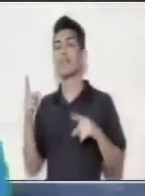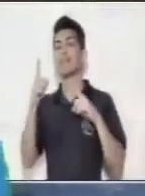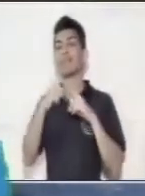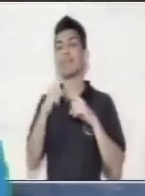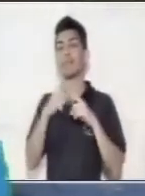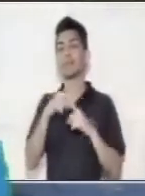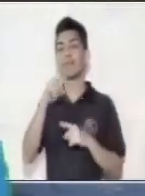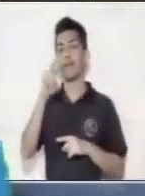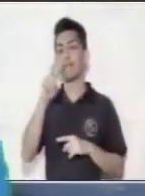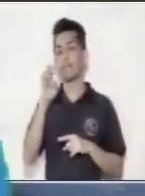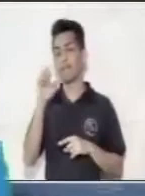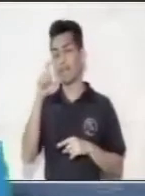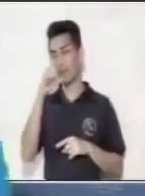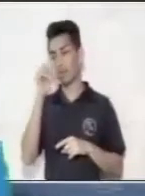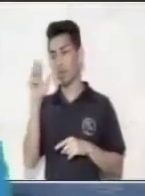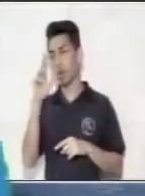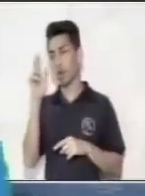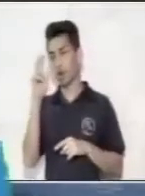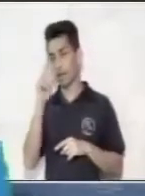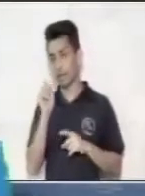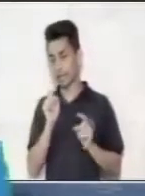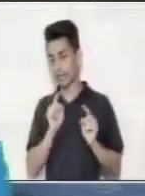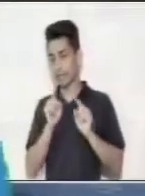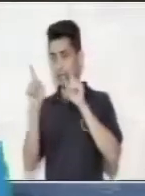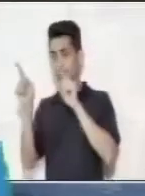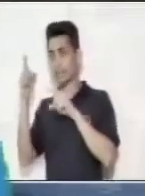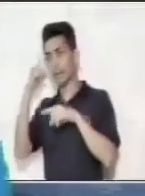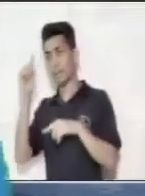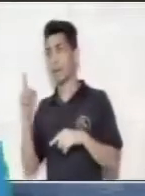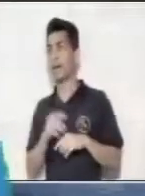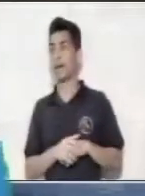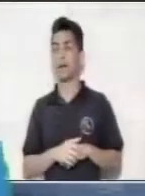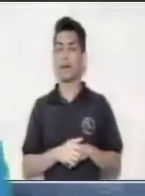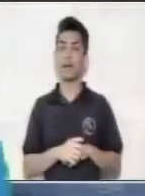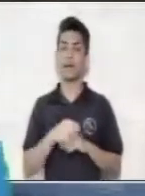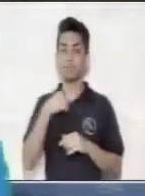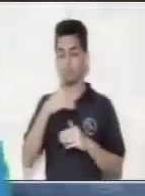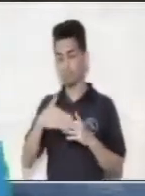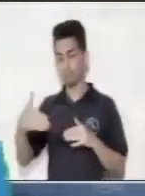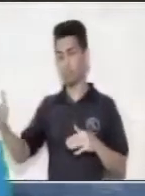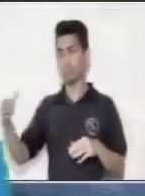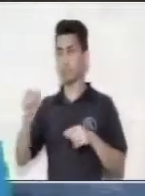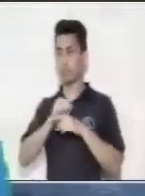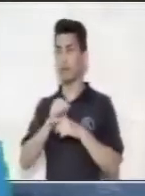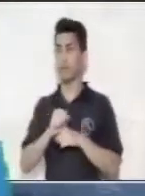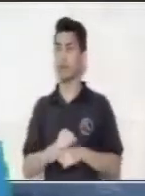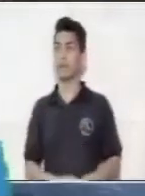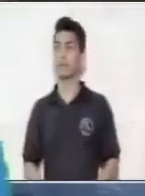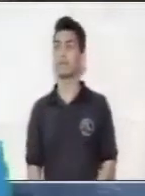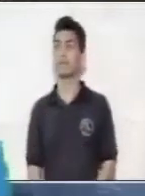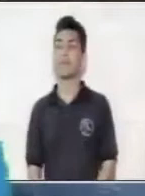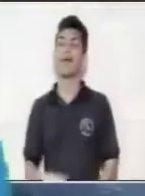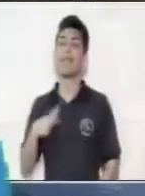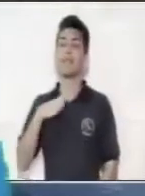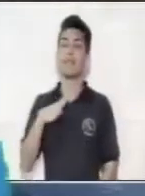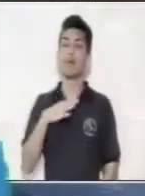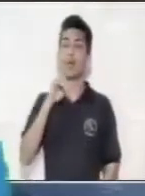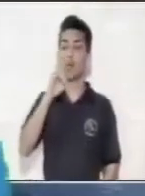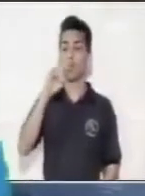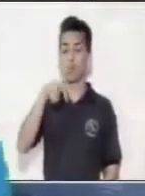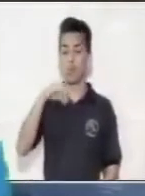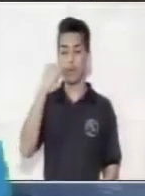vectores que podemos tener a lo largo del trabajo que vamos a realizar. Vamos a tener los vectores del